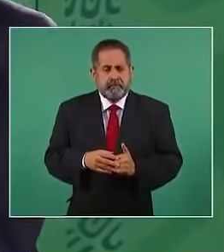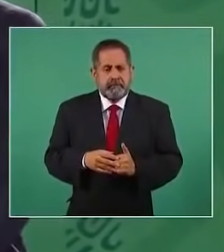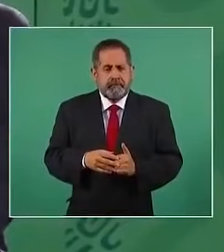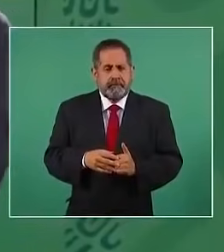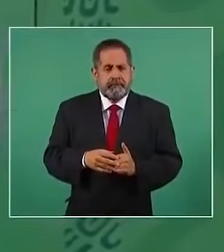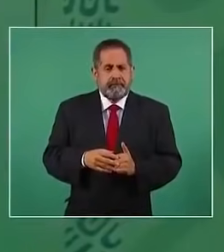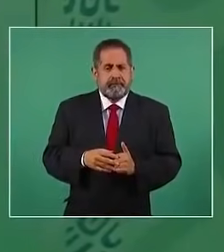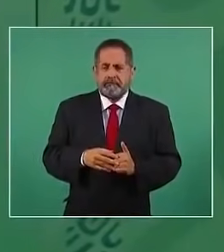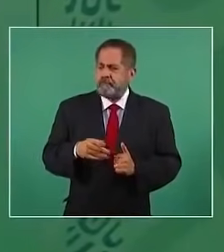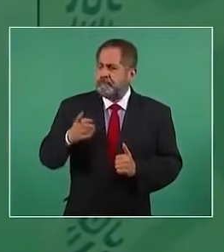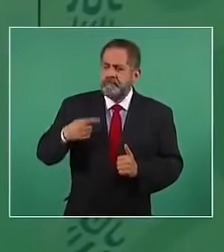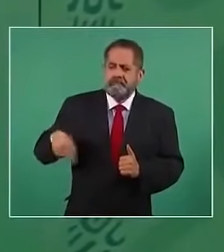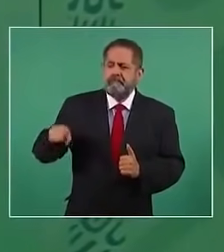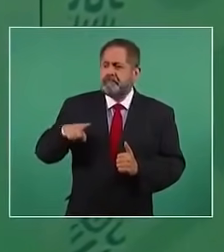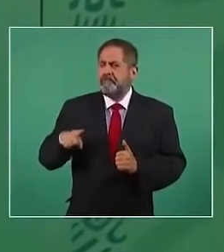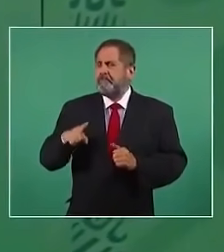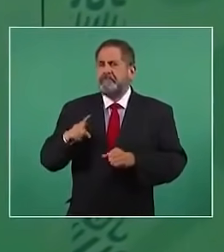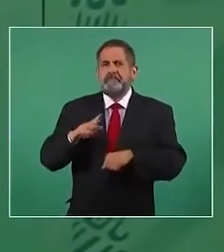más